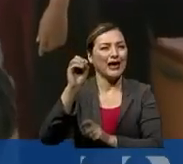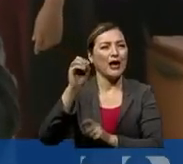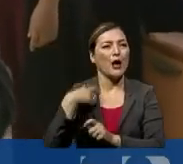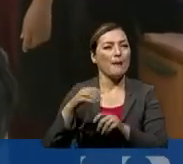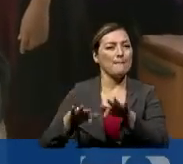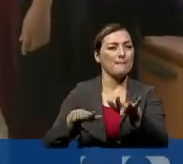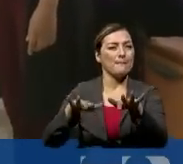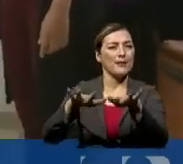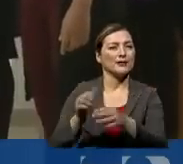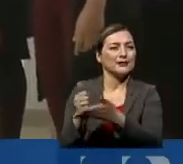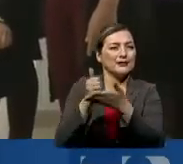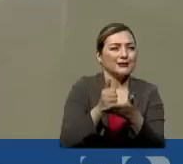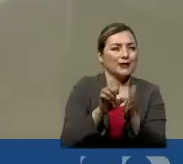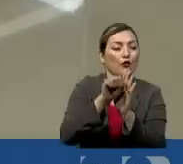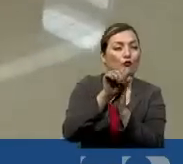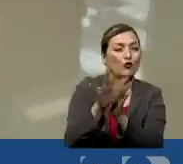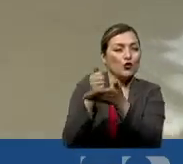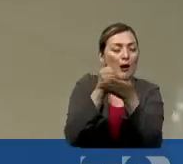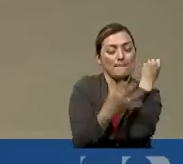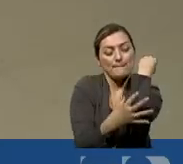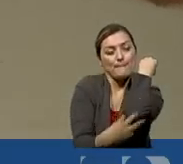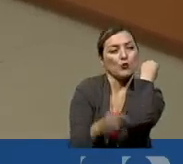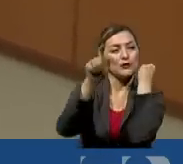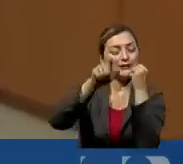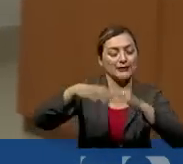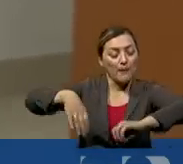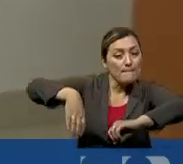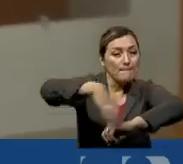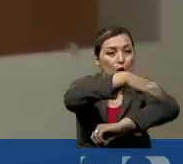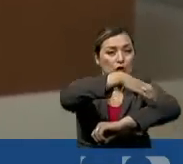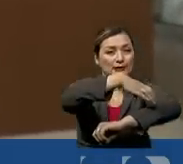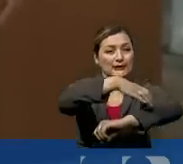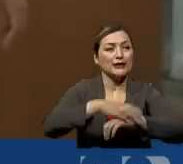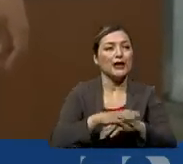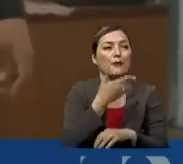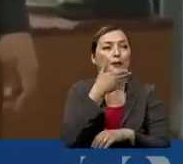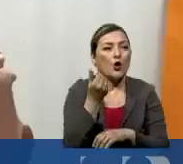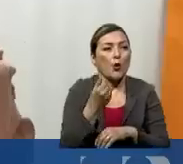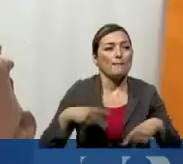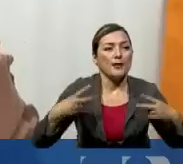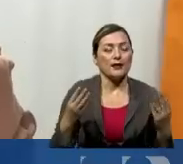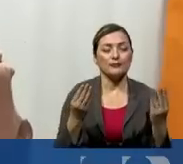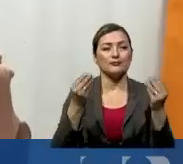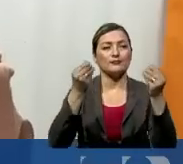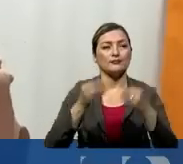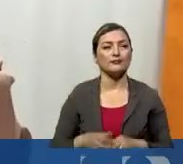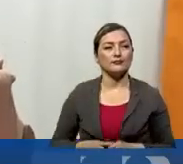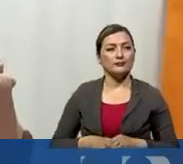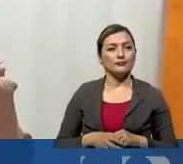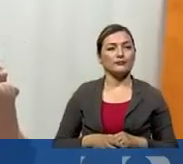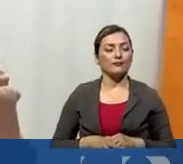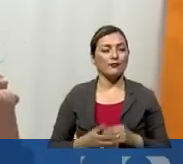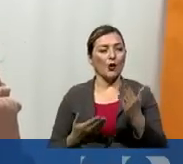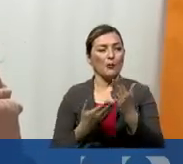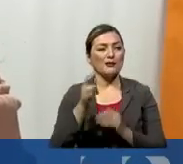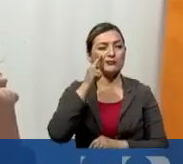personas de escasos recursos económicos, quienes requieren de una prótesis para mejorar su calidad de vida. Bueno, este evento nació hace